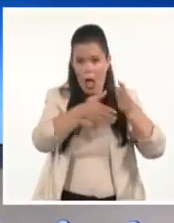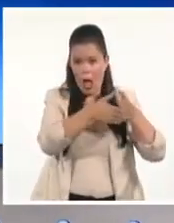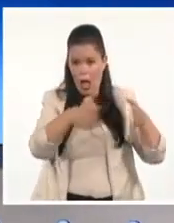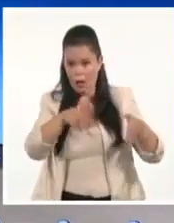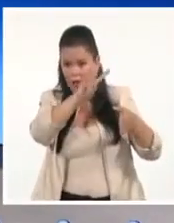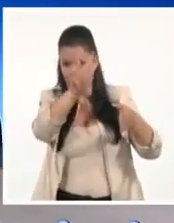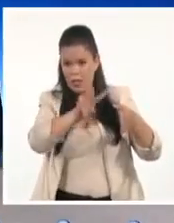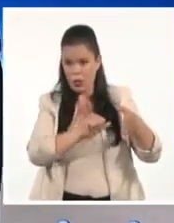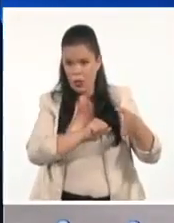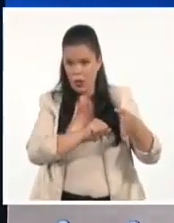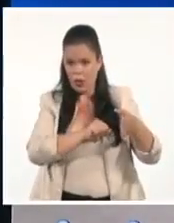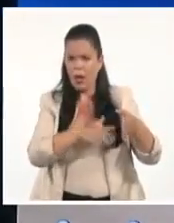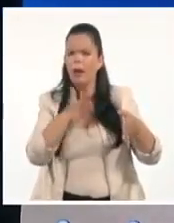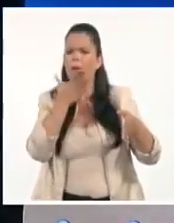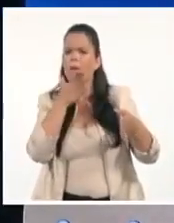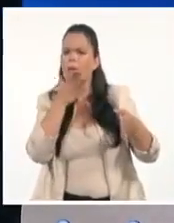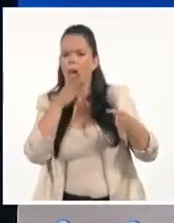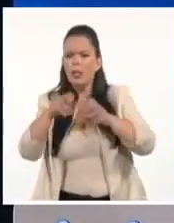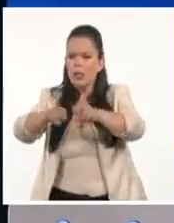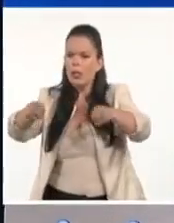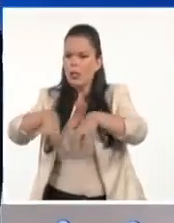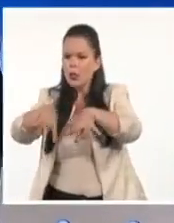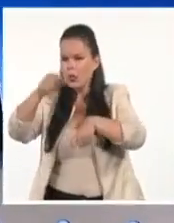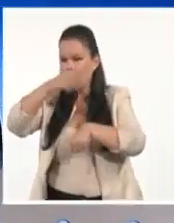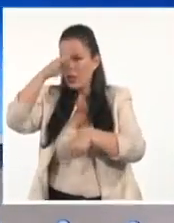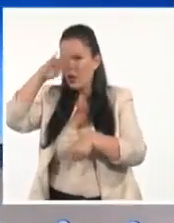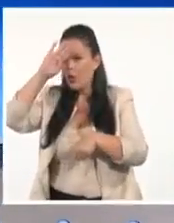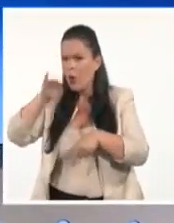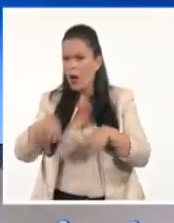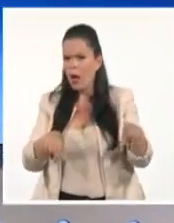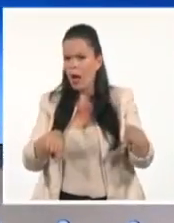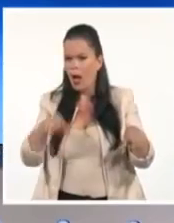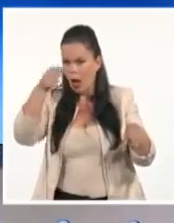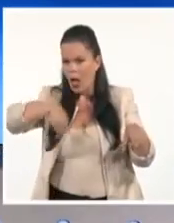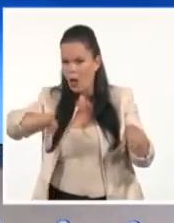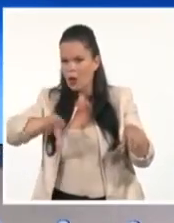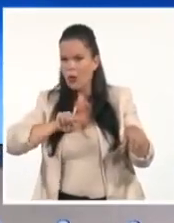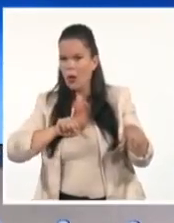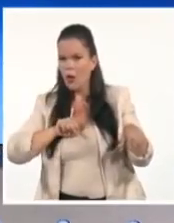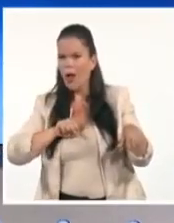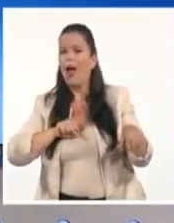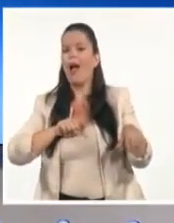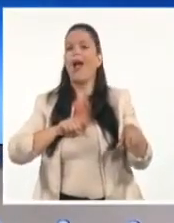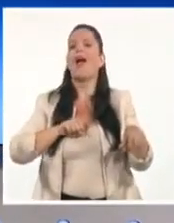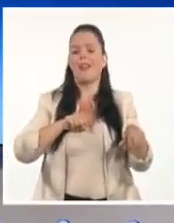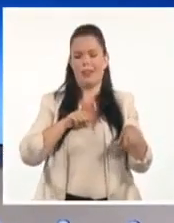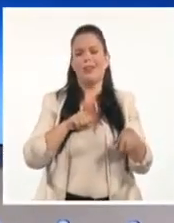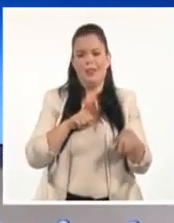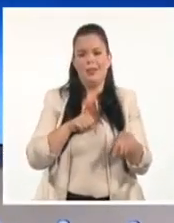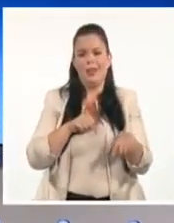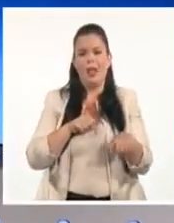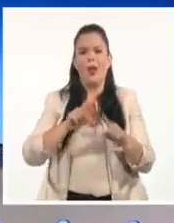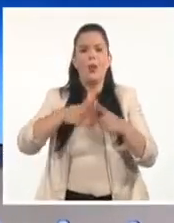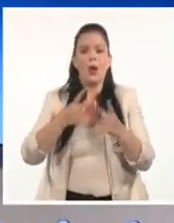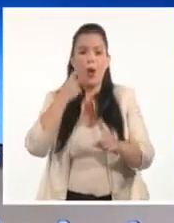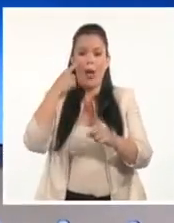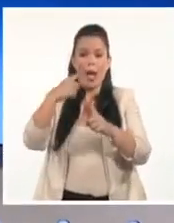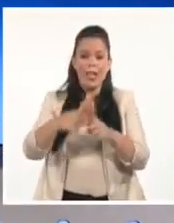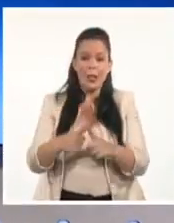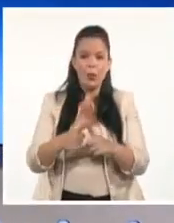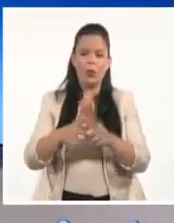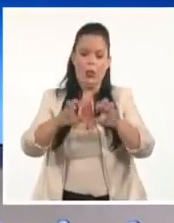estado viviendo en los últimos tiempos? Pretenden que pase lo mismo aquí, agudizar las carencias con más bloqueo. Súmele la